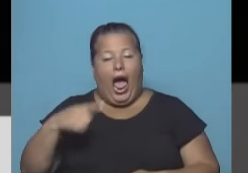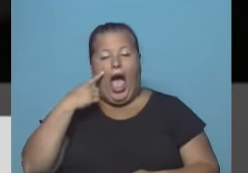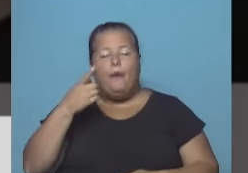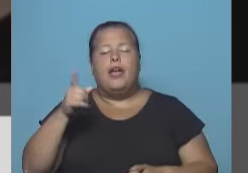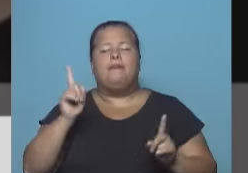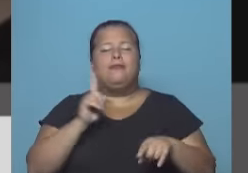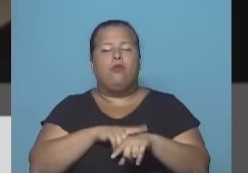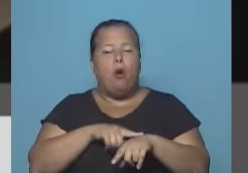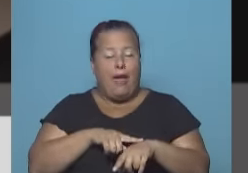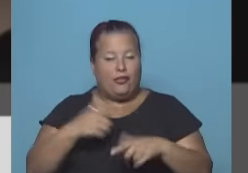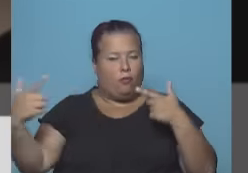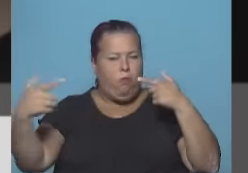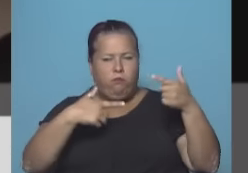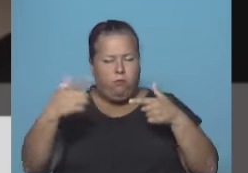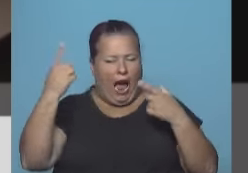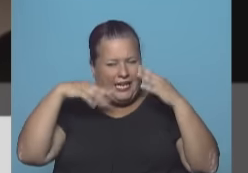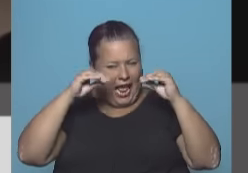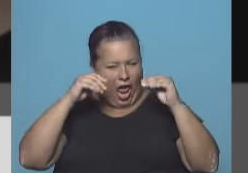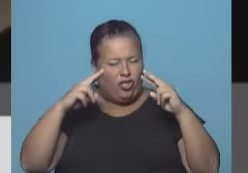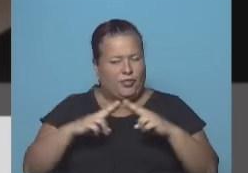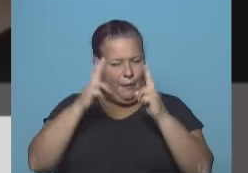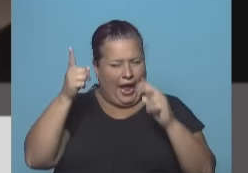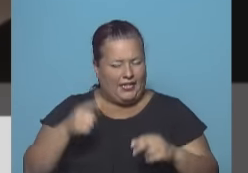momento de los disparos allí en la noche parisina.